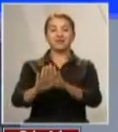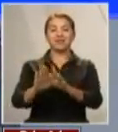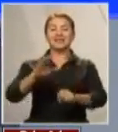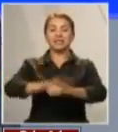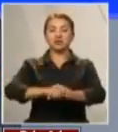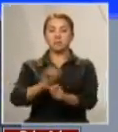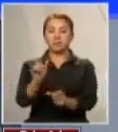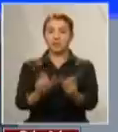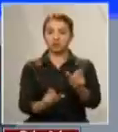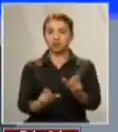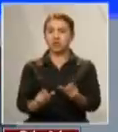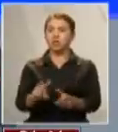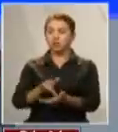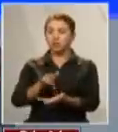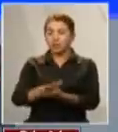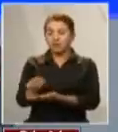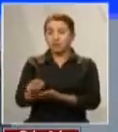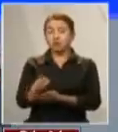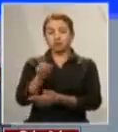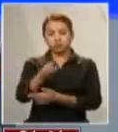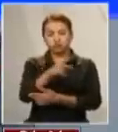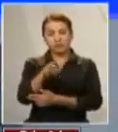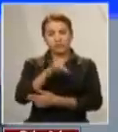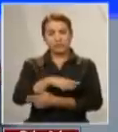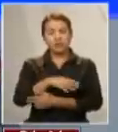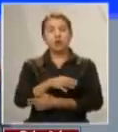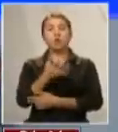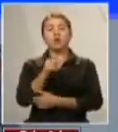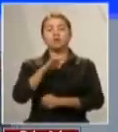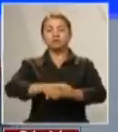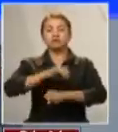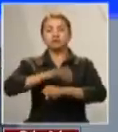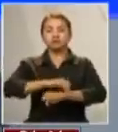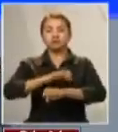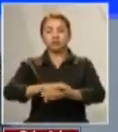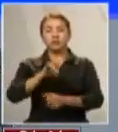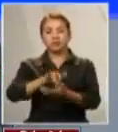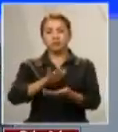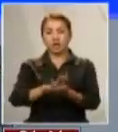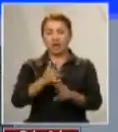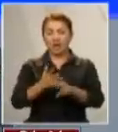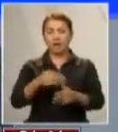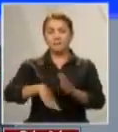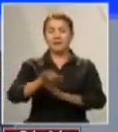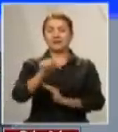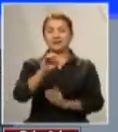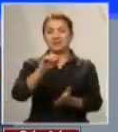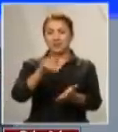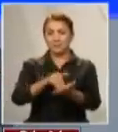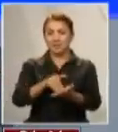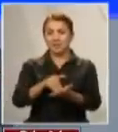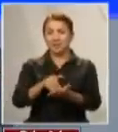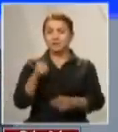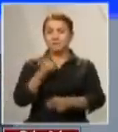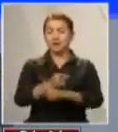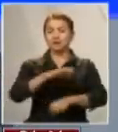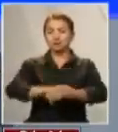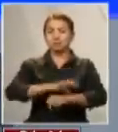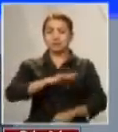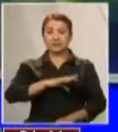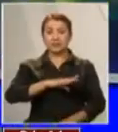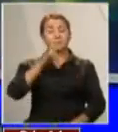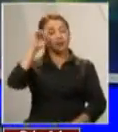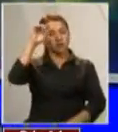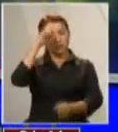persona que tiene una orden de detención pendiente. Hoy día en Chile, ustedes no sé si saben cuántas órdenes de detenciones pendientes hay en Chile. Hay más de 60.000 órdenes de detenciones pendientes en Chile. Ok, pero